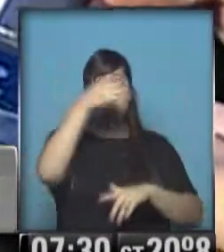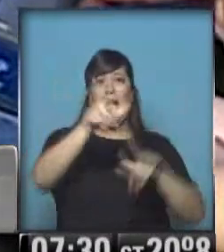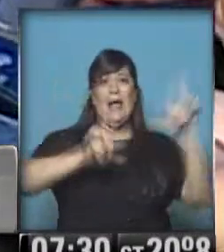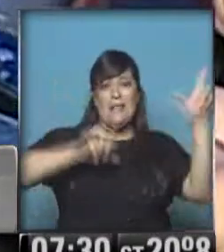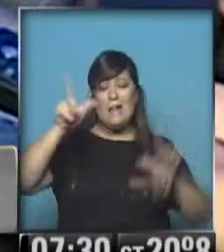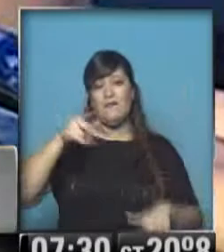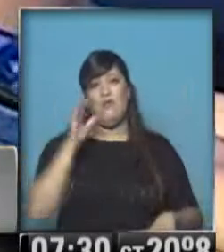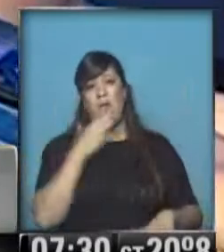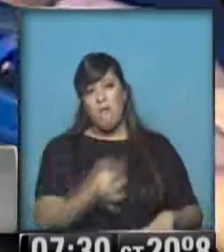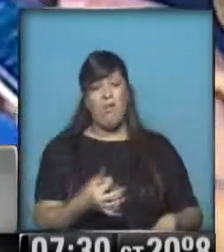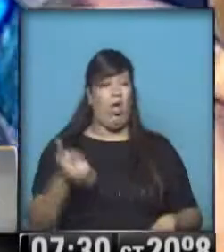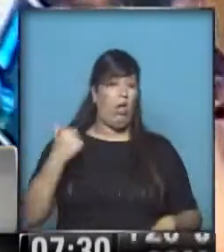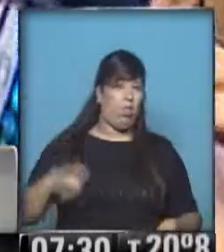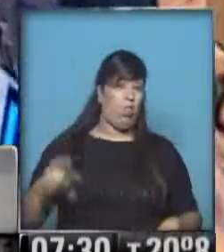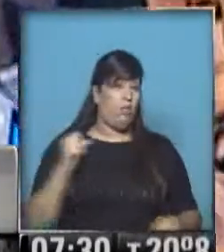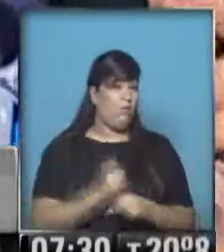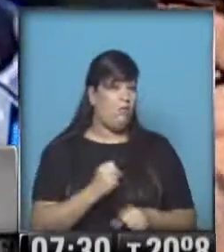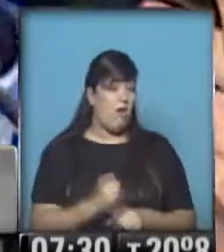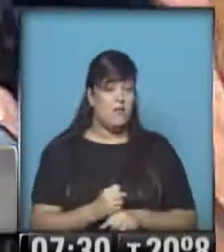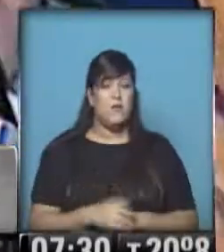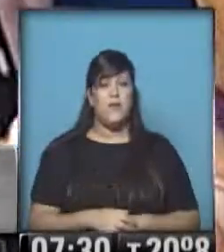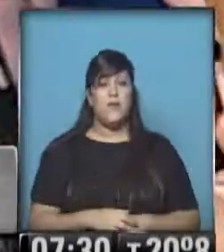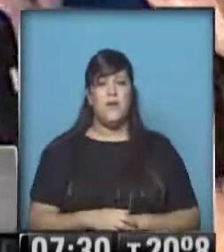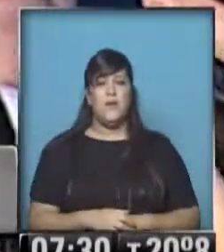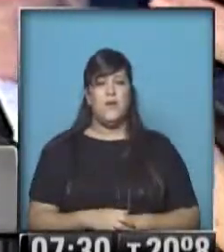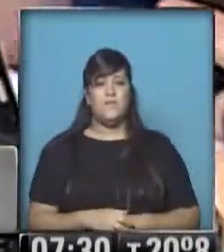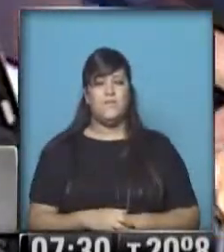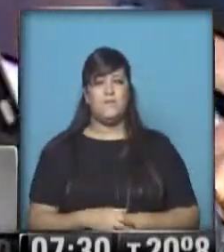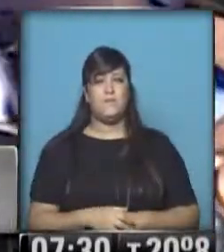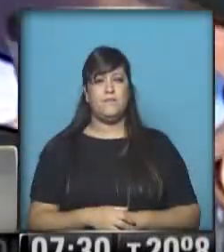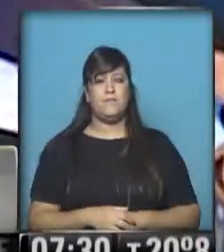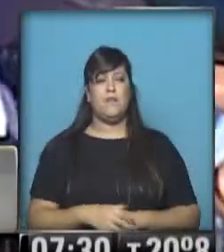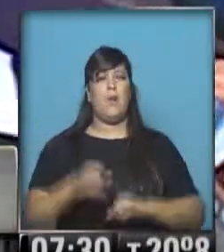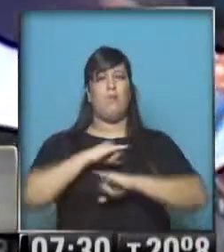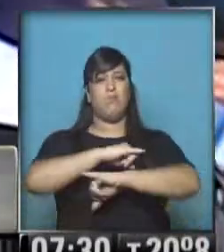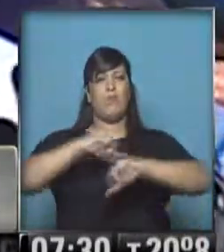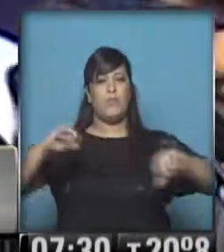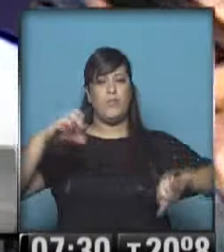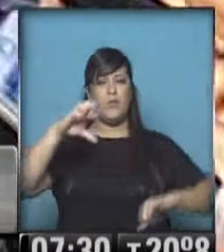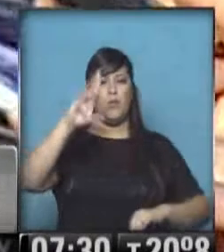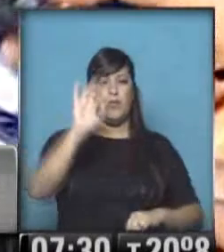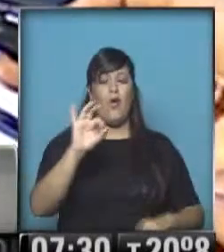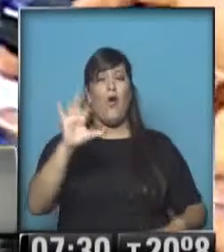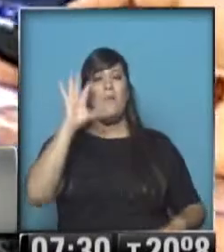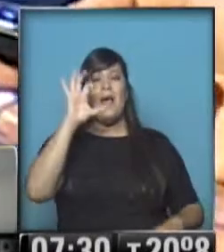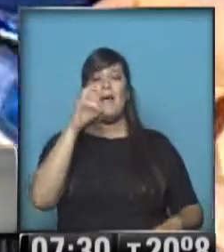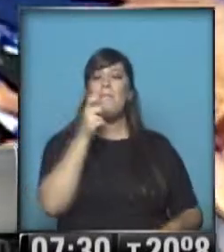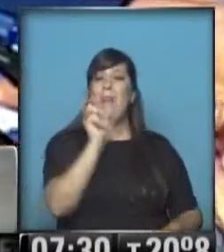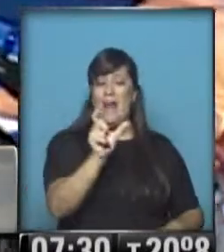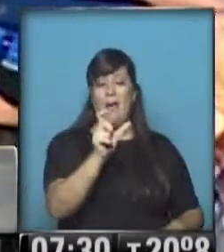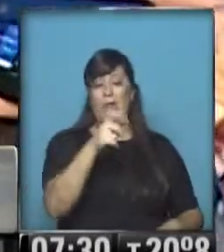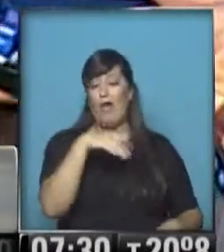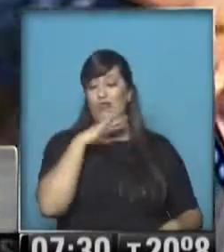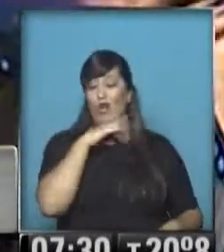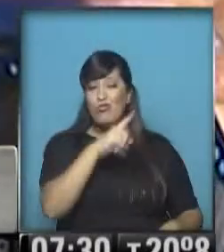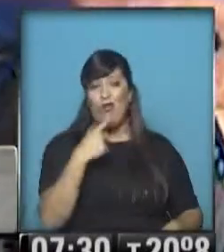ganas de trabajar. ¿Escuchó a Durán Barba, quien digita la campaña del PRO? Dije salame y usted se acordó de Durán Barba. No, es